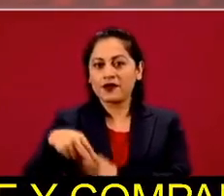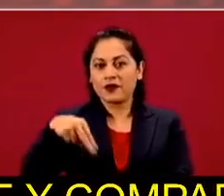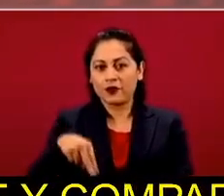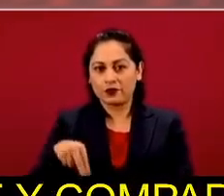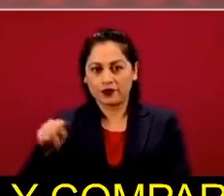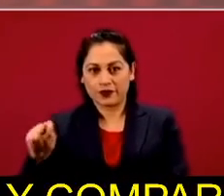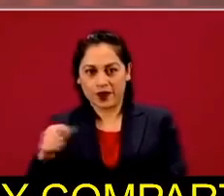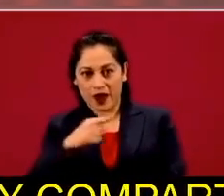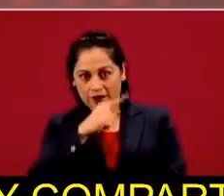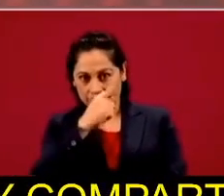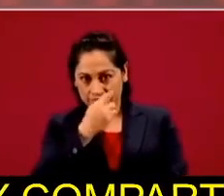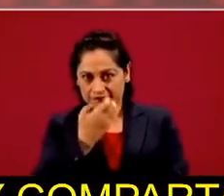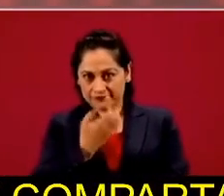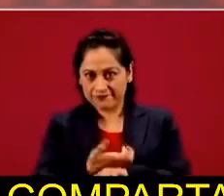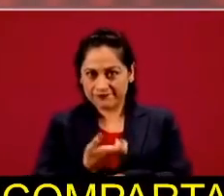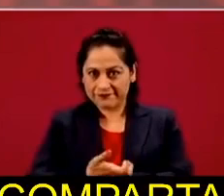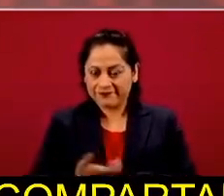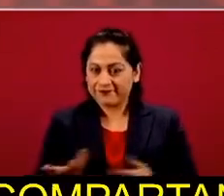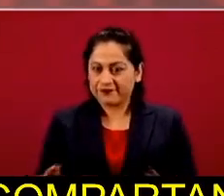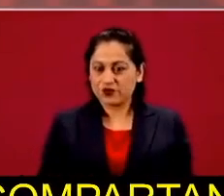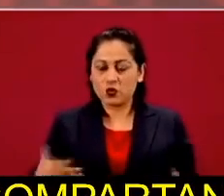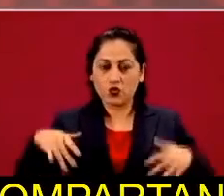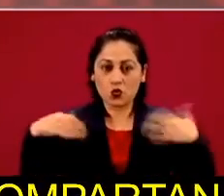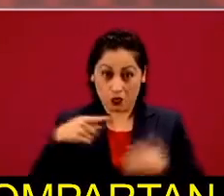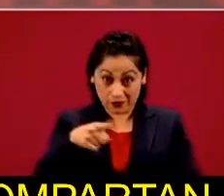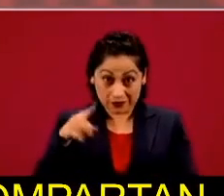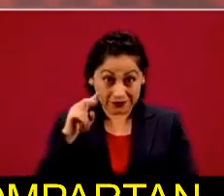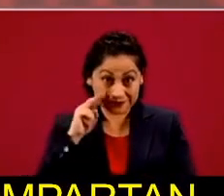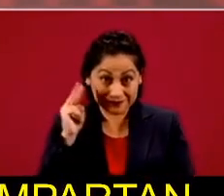imagínense a qué niveles.